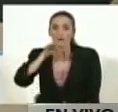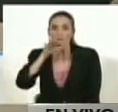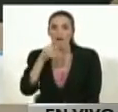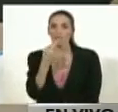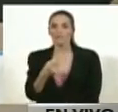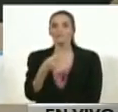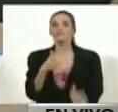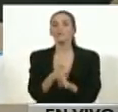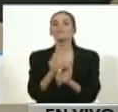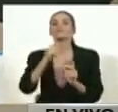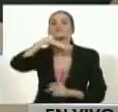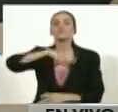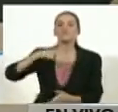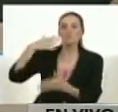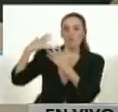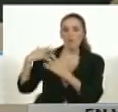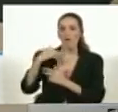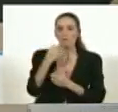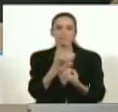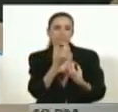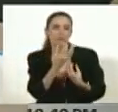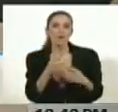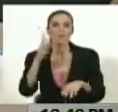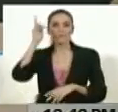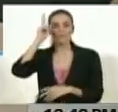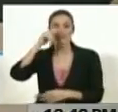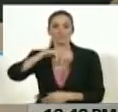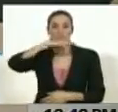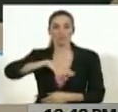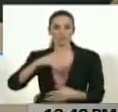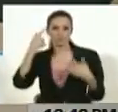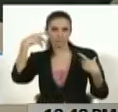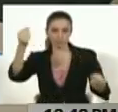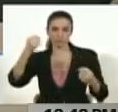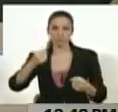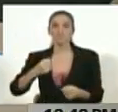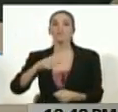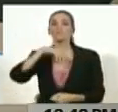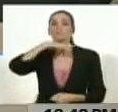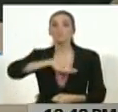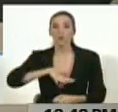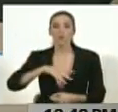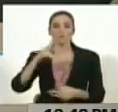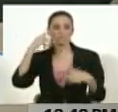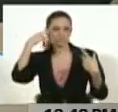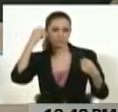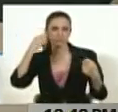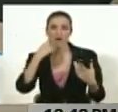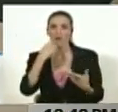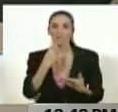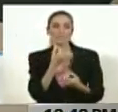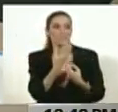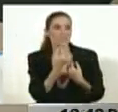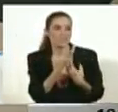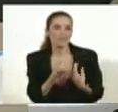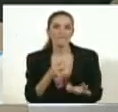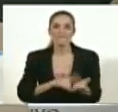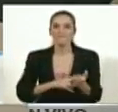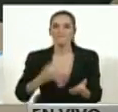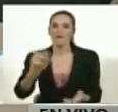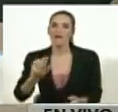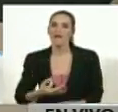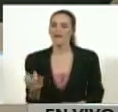referirse a hechos históricos Porque además es un profesor es un historiador es un doctor en historia para referir la verdad y la